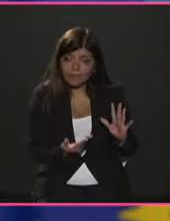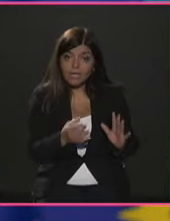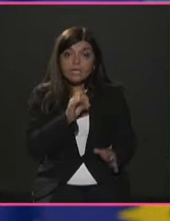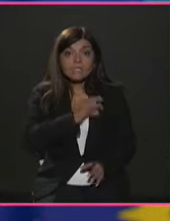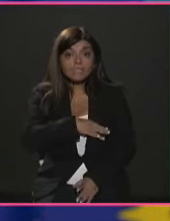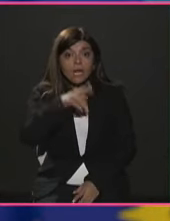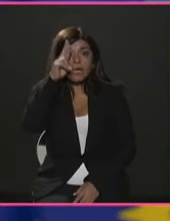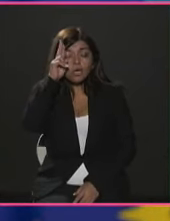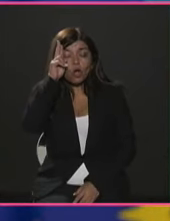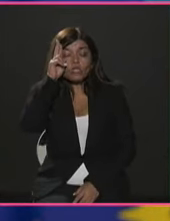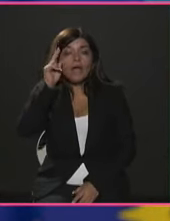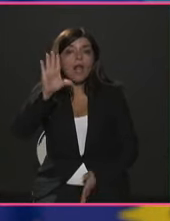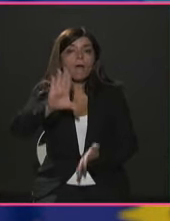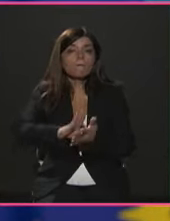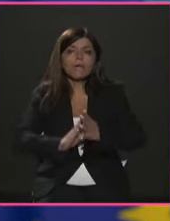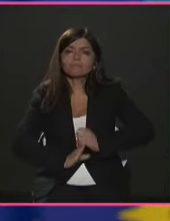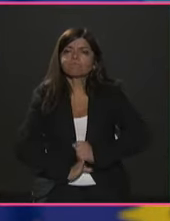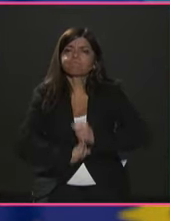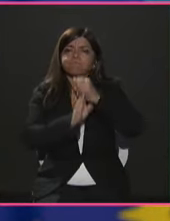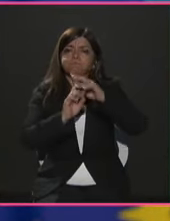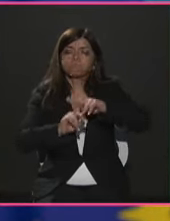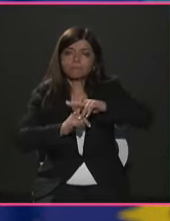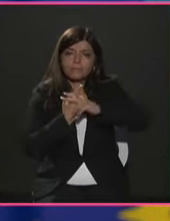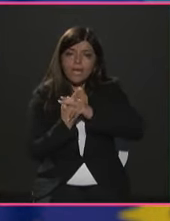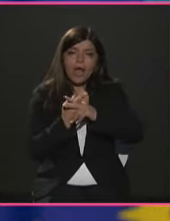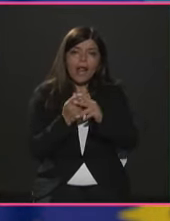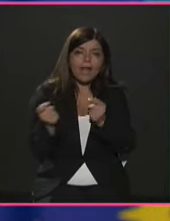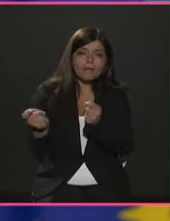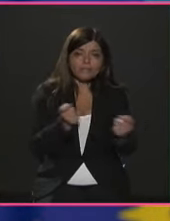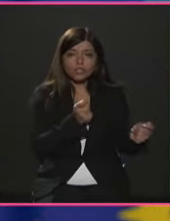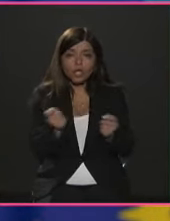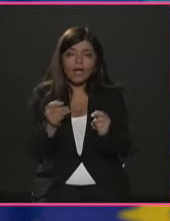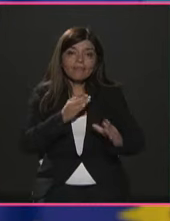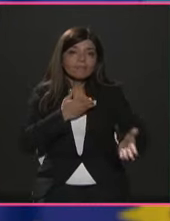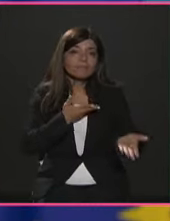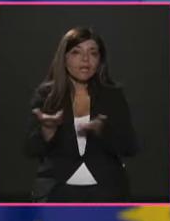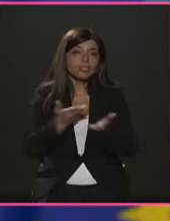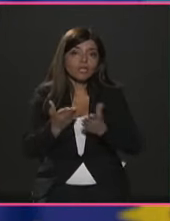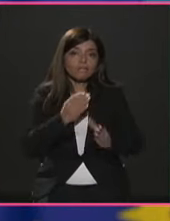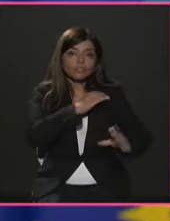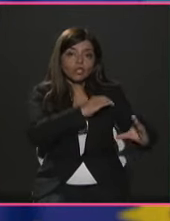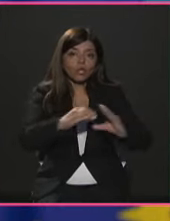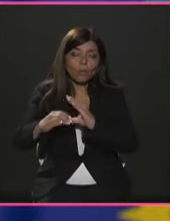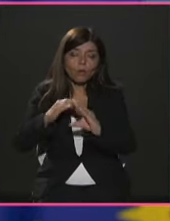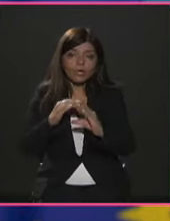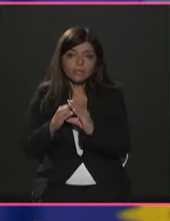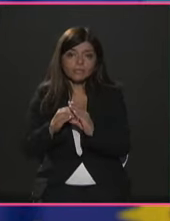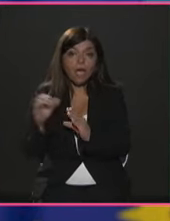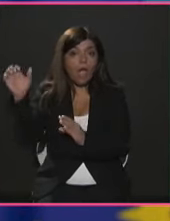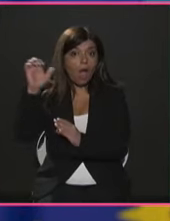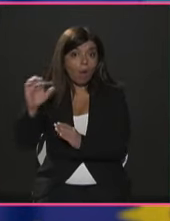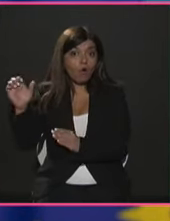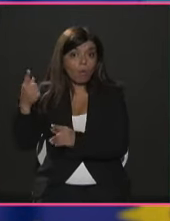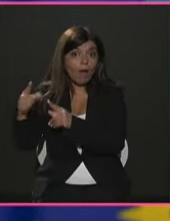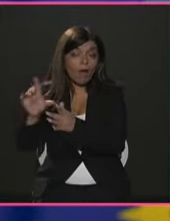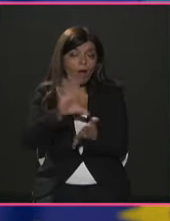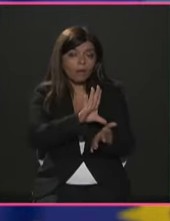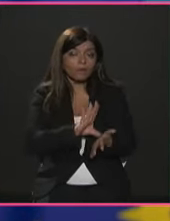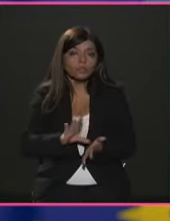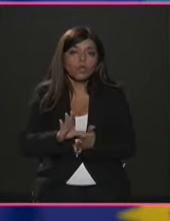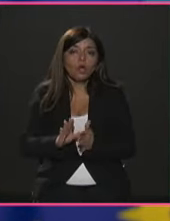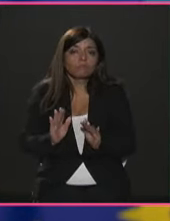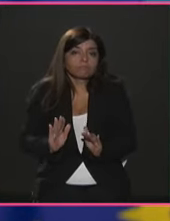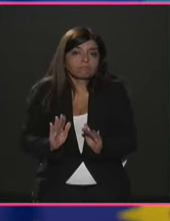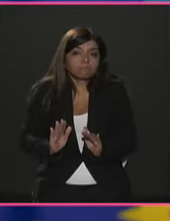recordarlo fue un país pionero en la desregulación de los servicios de telecomunicaciones mientras que en Europa en muchos países europeos